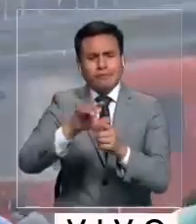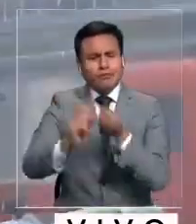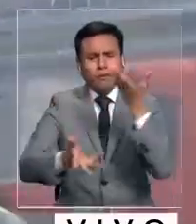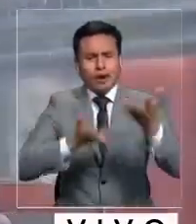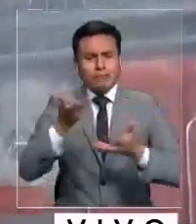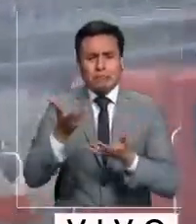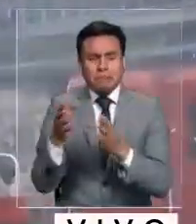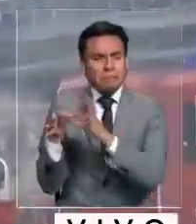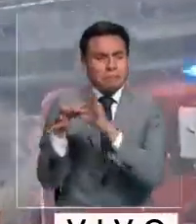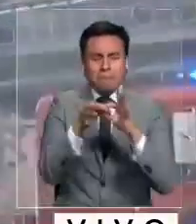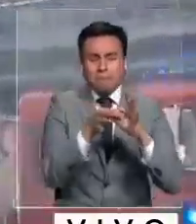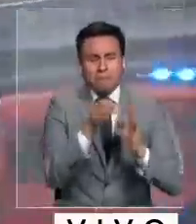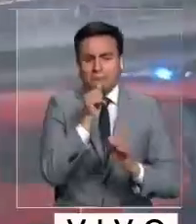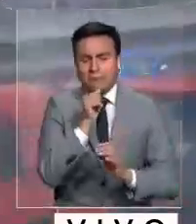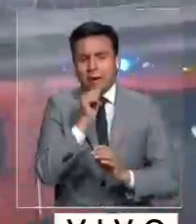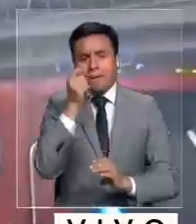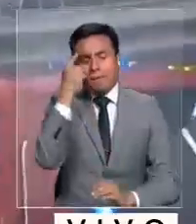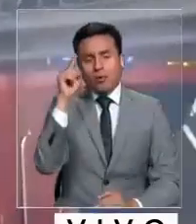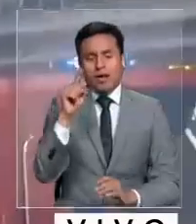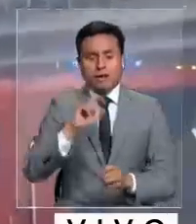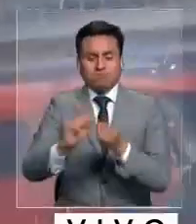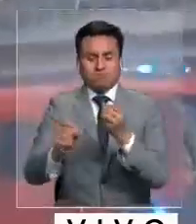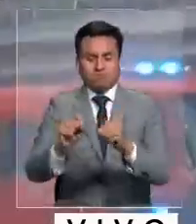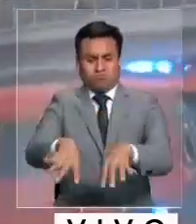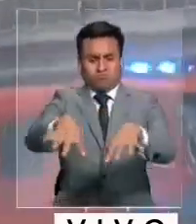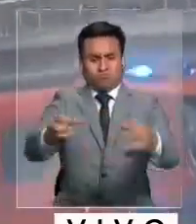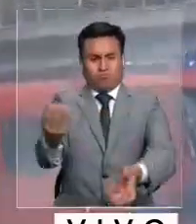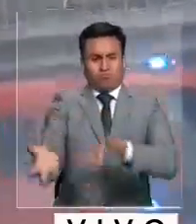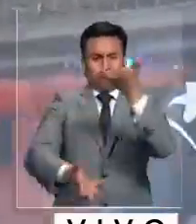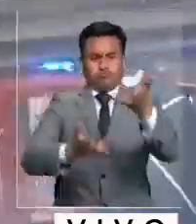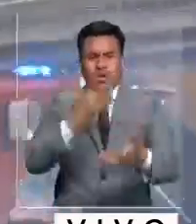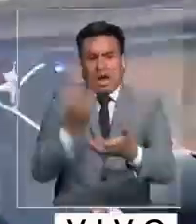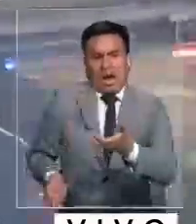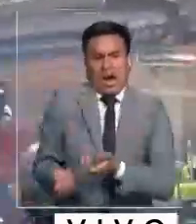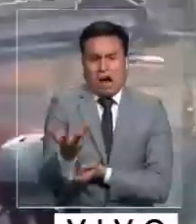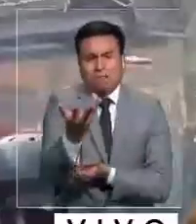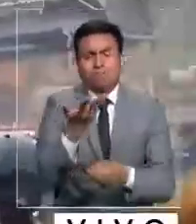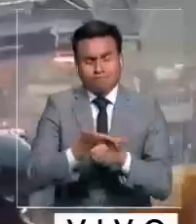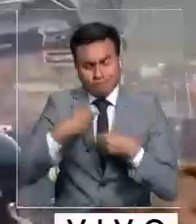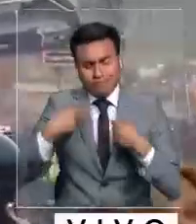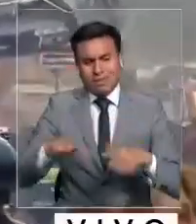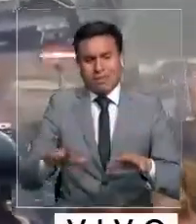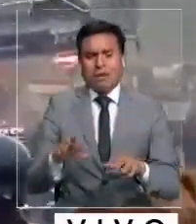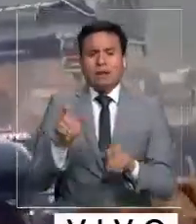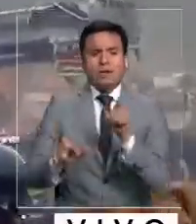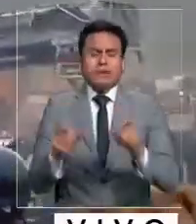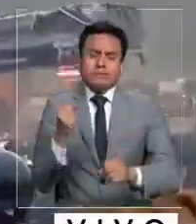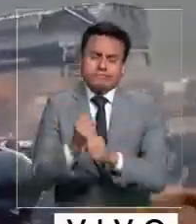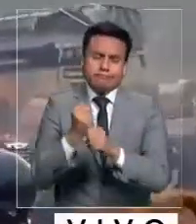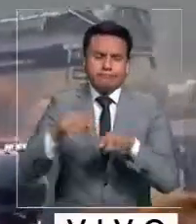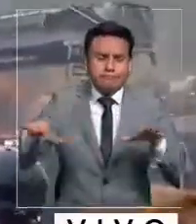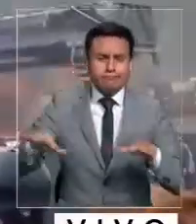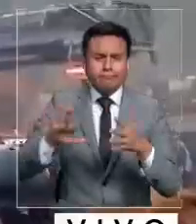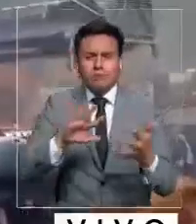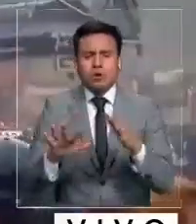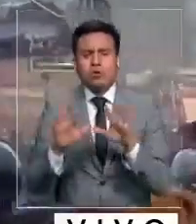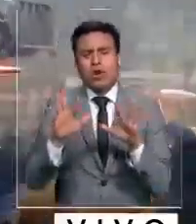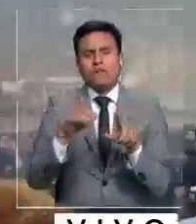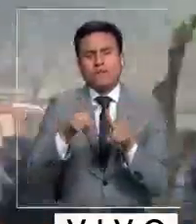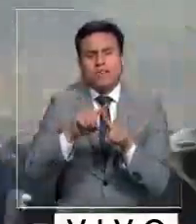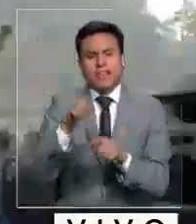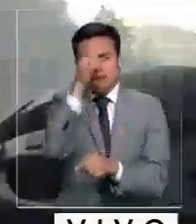fuego. Sí, se levantaron barricadas en el lugar, se lanzaron gases lacrimógenos, estuvieron trabajando ahí cerca de 9